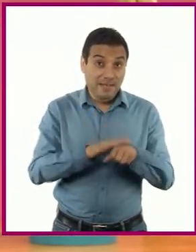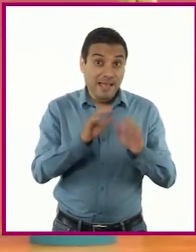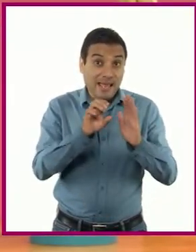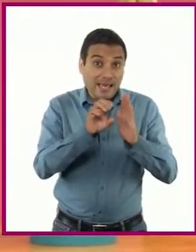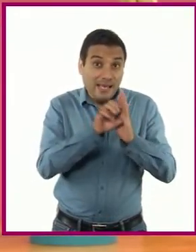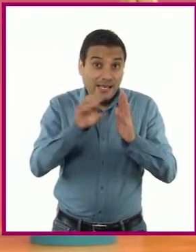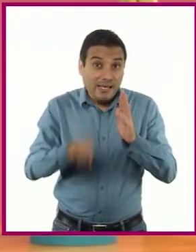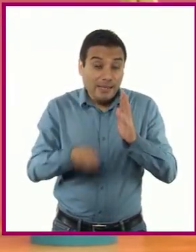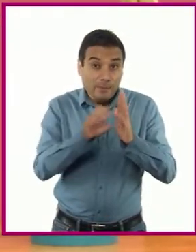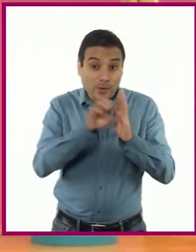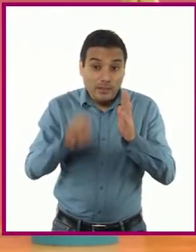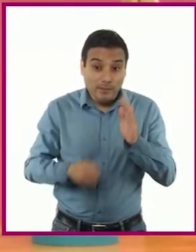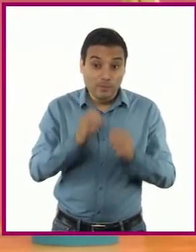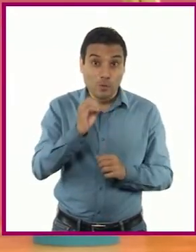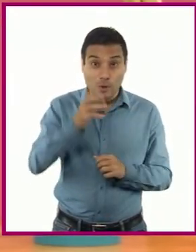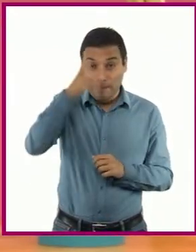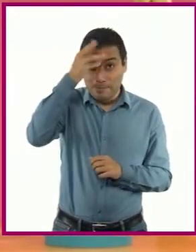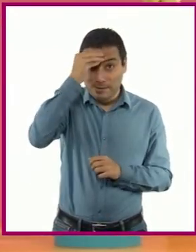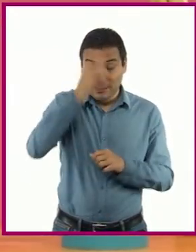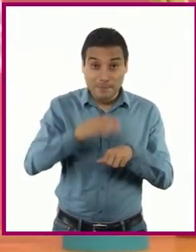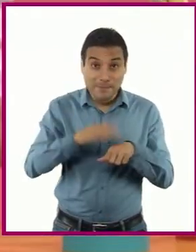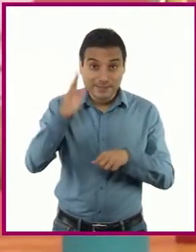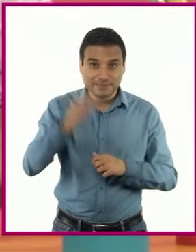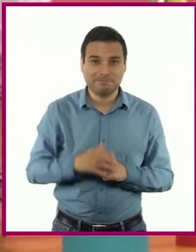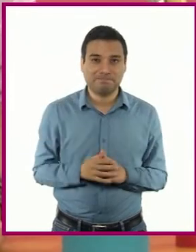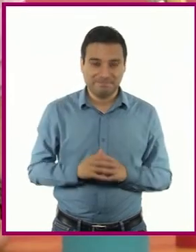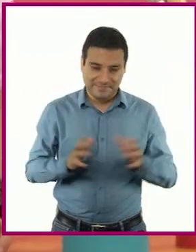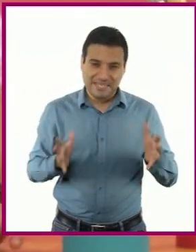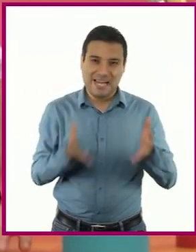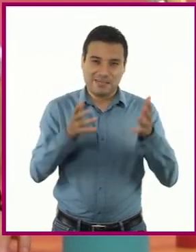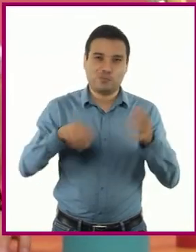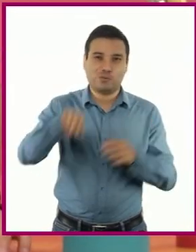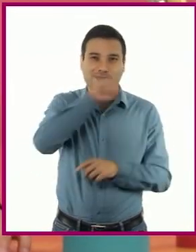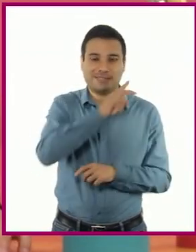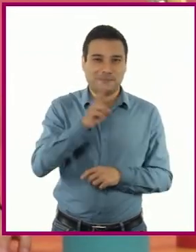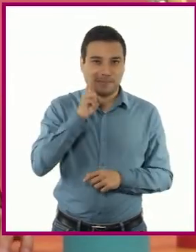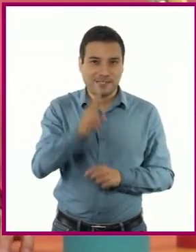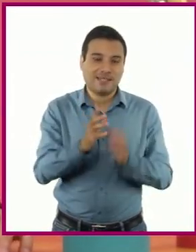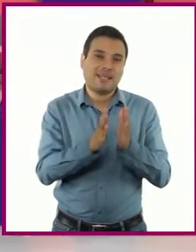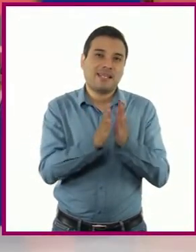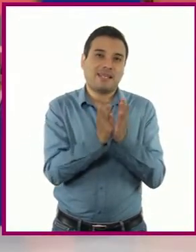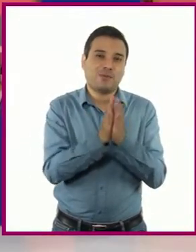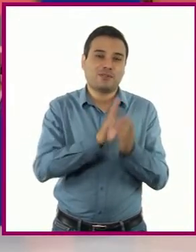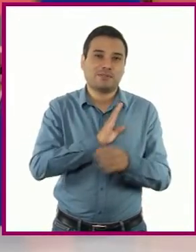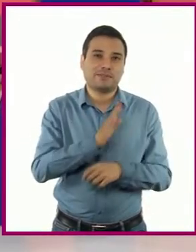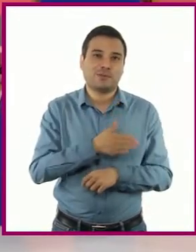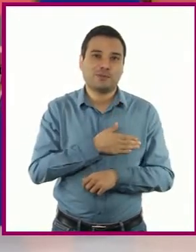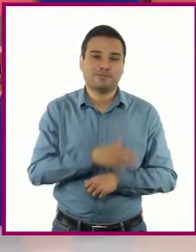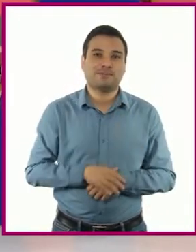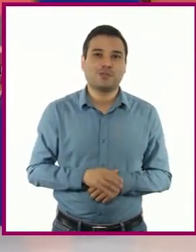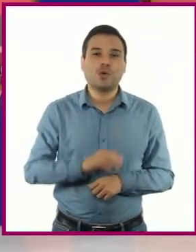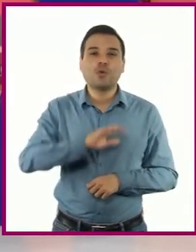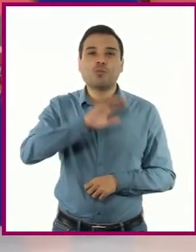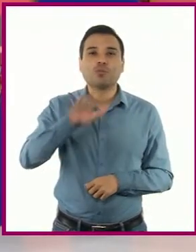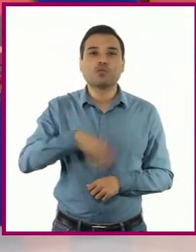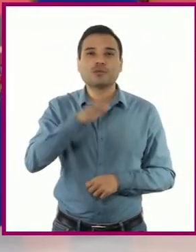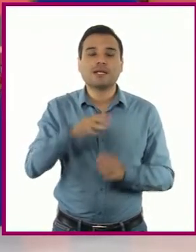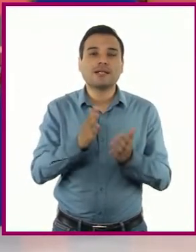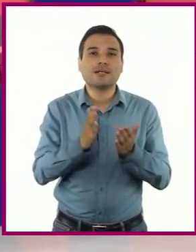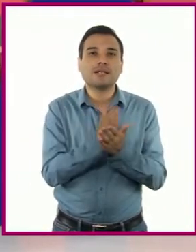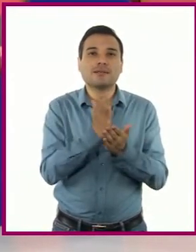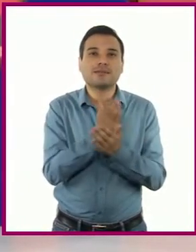reforzar algunos de los contenidos que vimos, los invito a que revisen su libro de texto. Solo tienen que buscar el aprendizaje